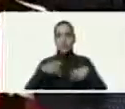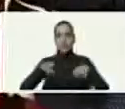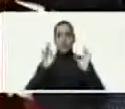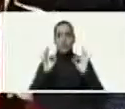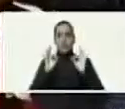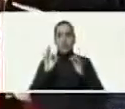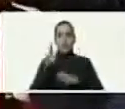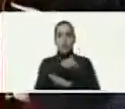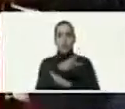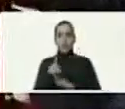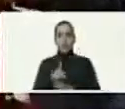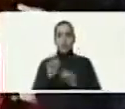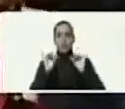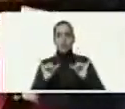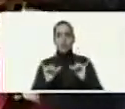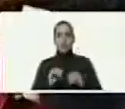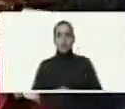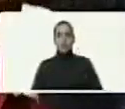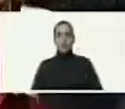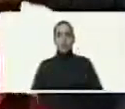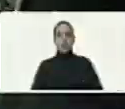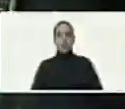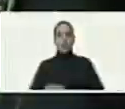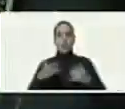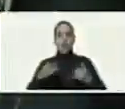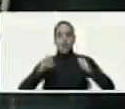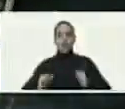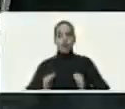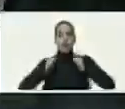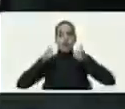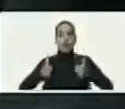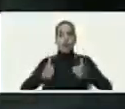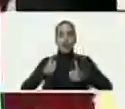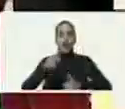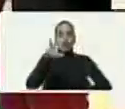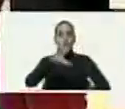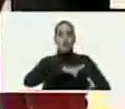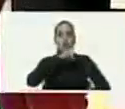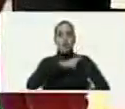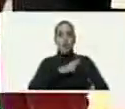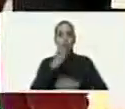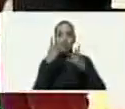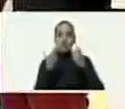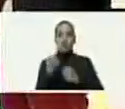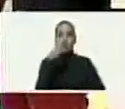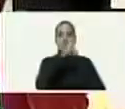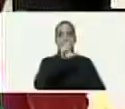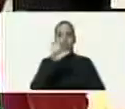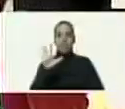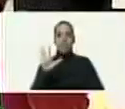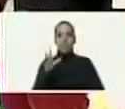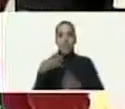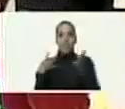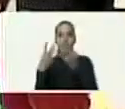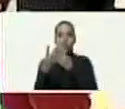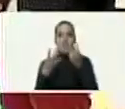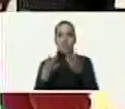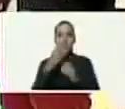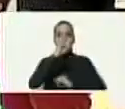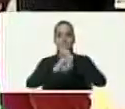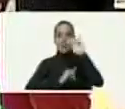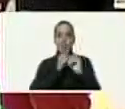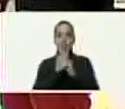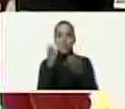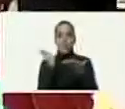Y con eso dejo inaugurado oficialmente la edición número 15 de la Feria Internacional del Libro